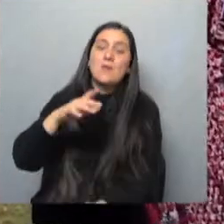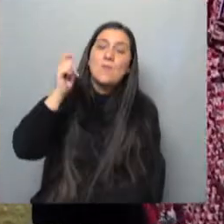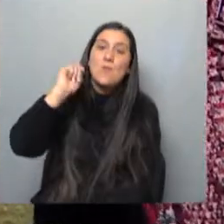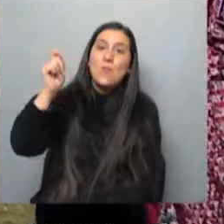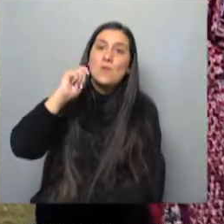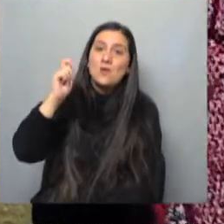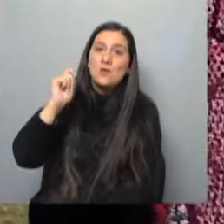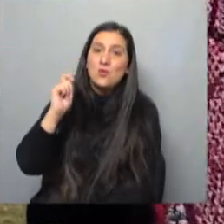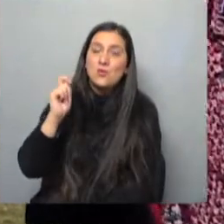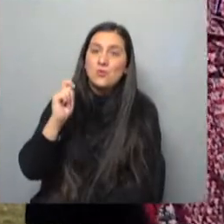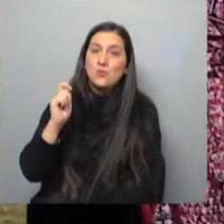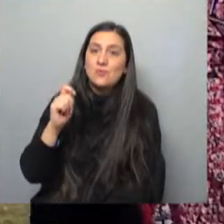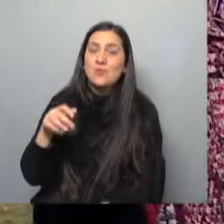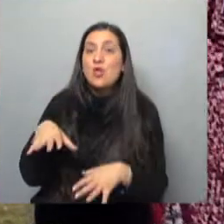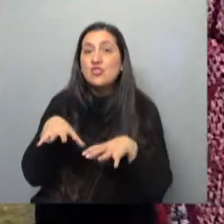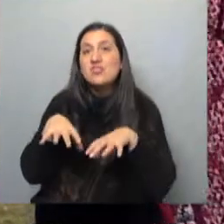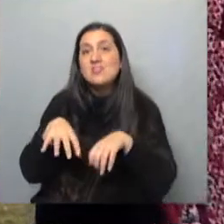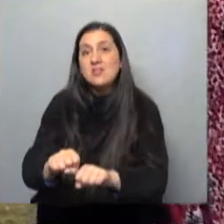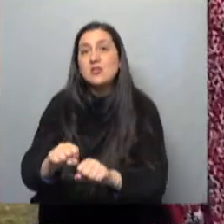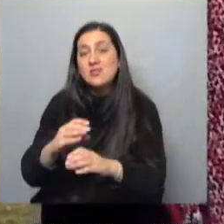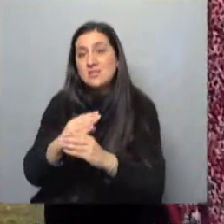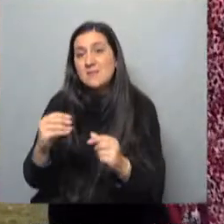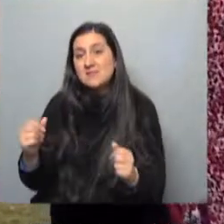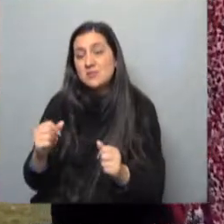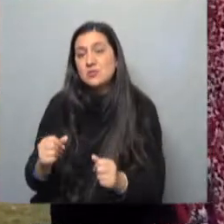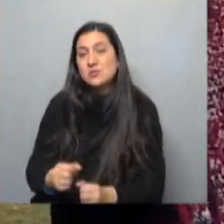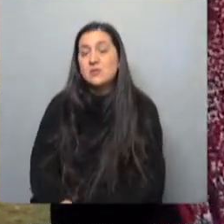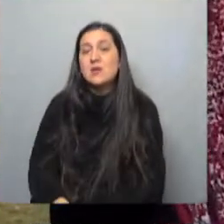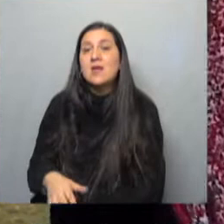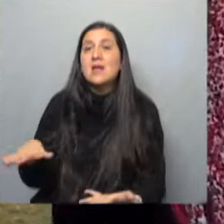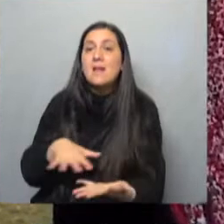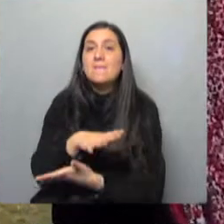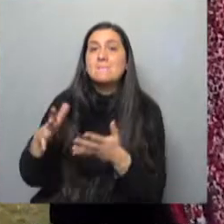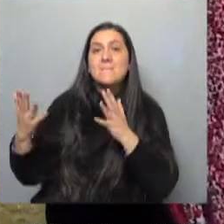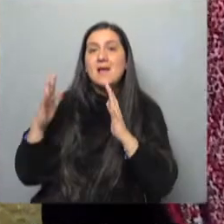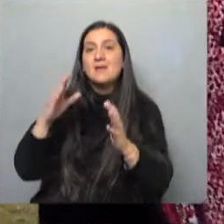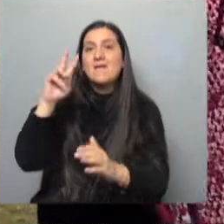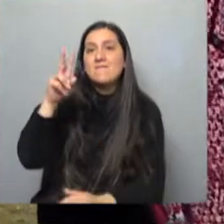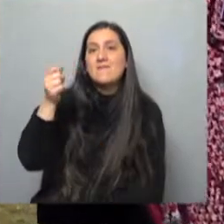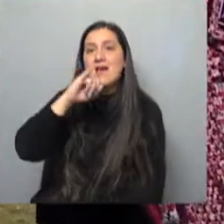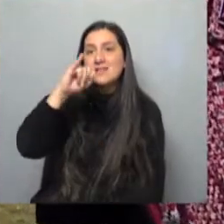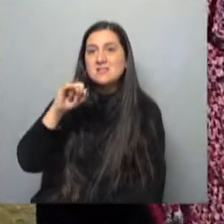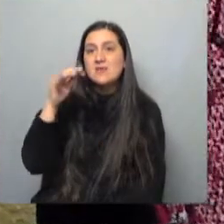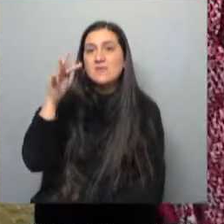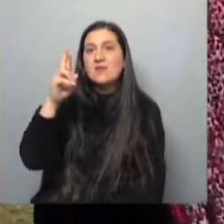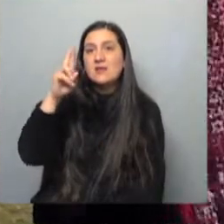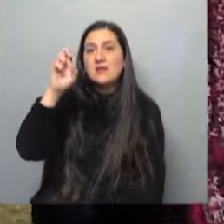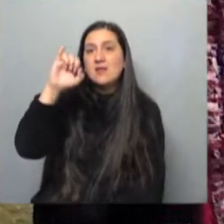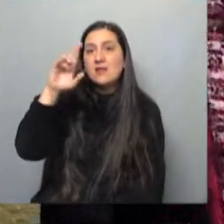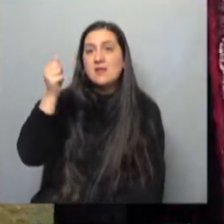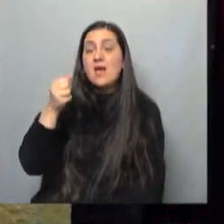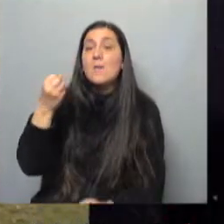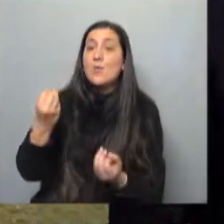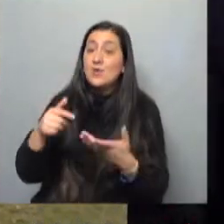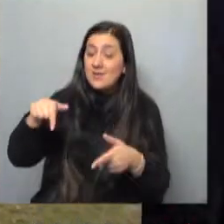de los detenidos desaparecidos en el Memorial en el parque va Ferreira porque la villa cosmópolis está cumpliendo